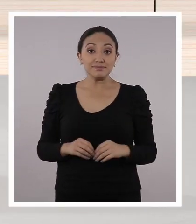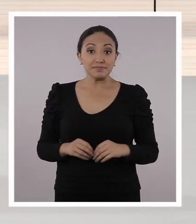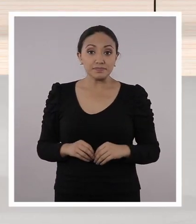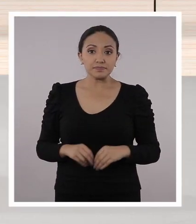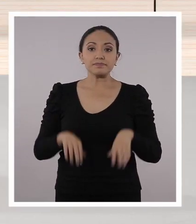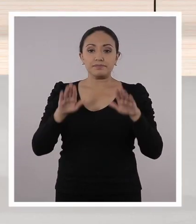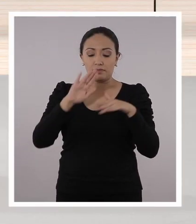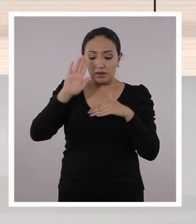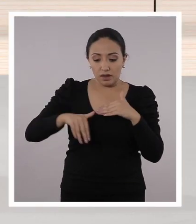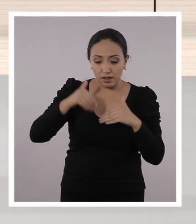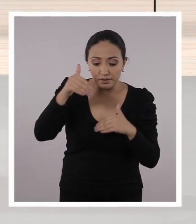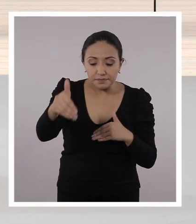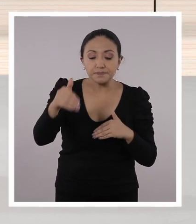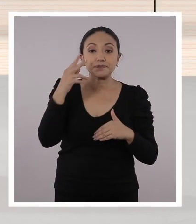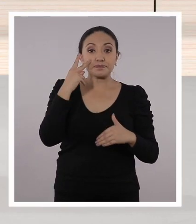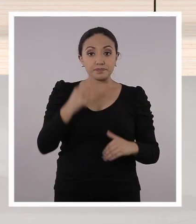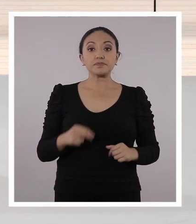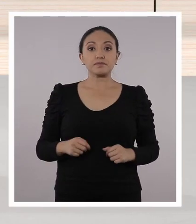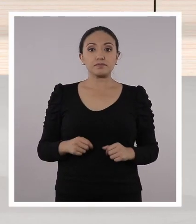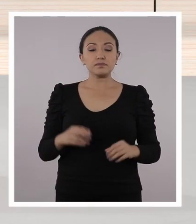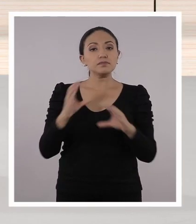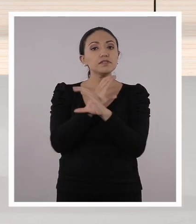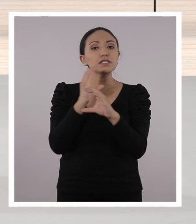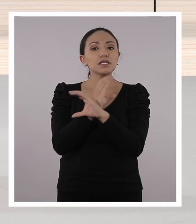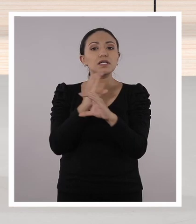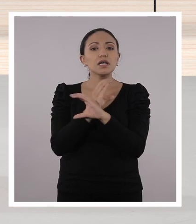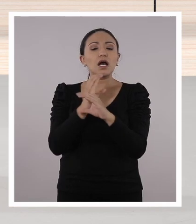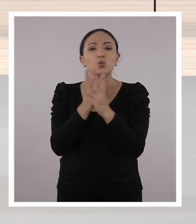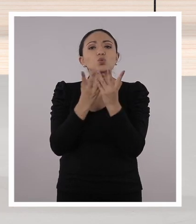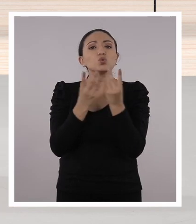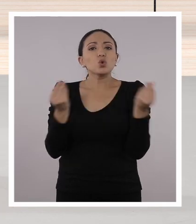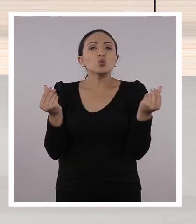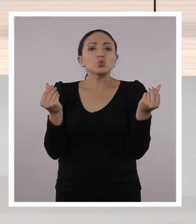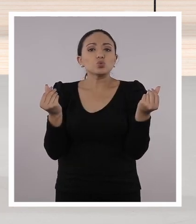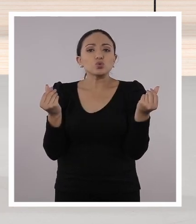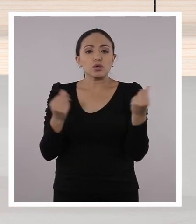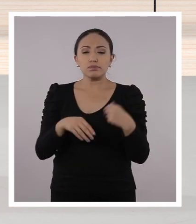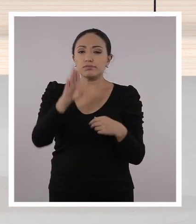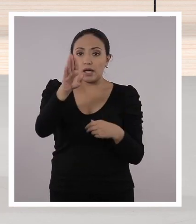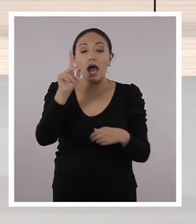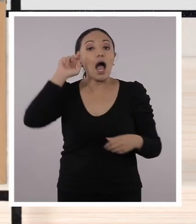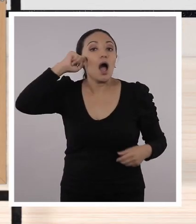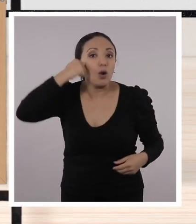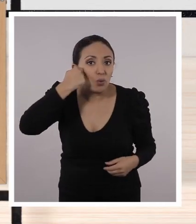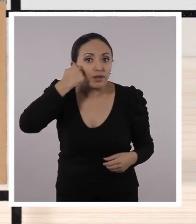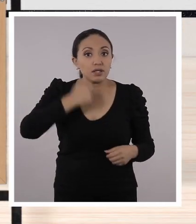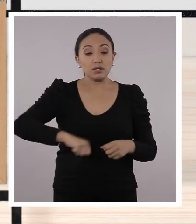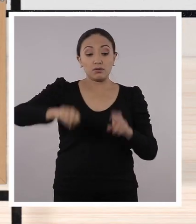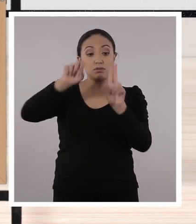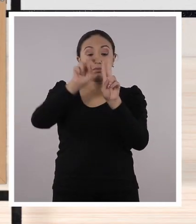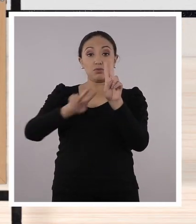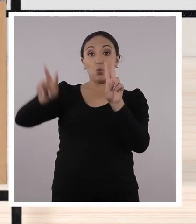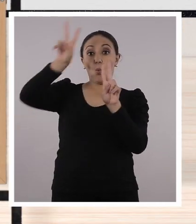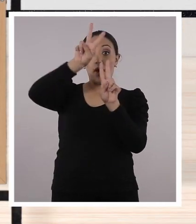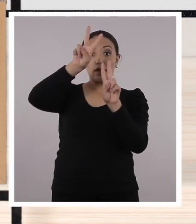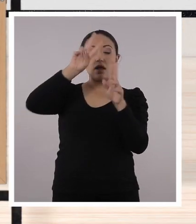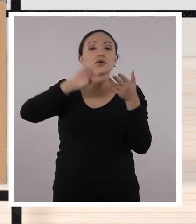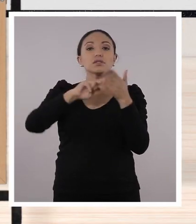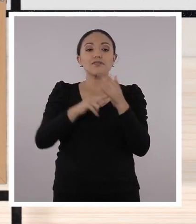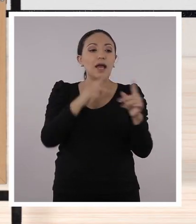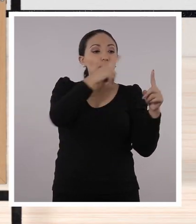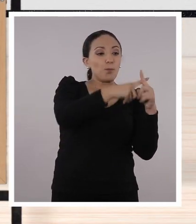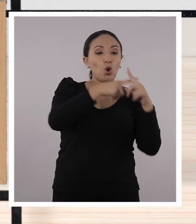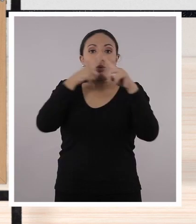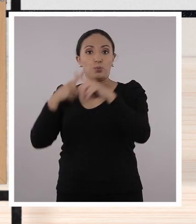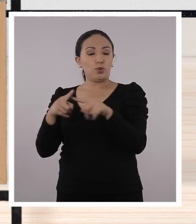¿Estamos? El siguiente paso sería entonces resolver los cuadrados. Recuerden, al cuadrado significa multiplicar